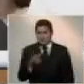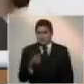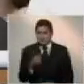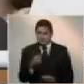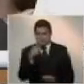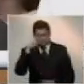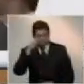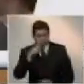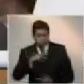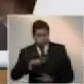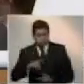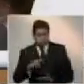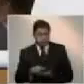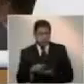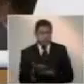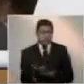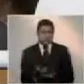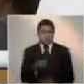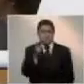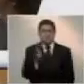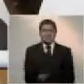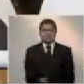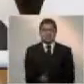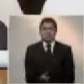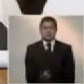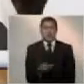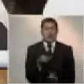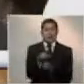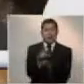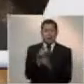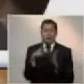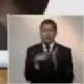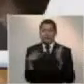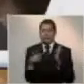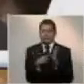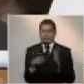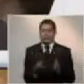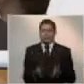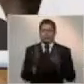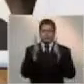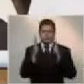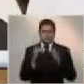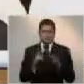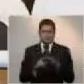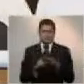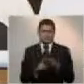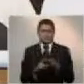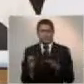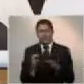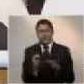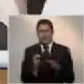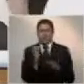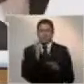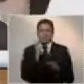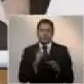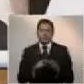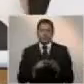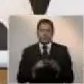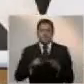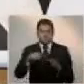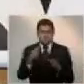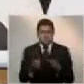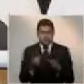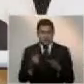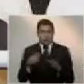situación. Esta persona alquilaba el inmueble hoy, por decir algo,